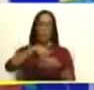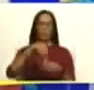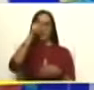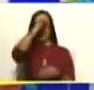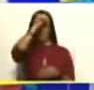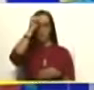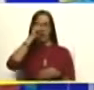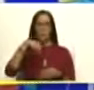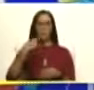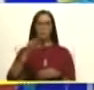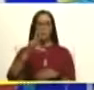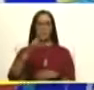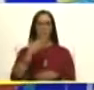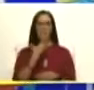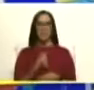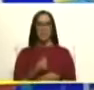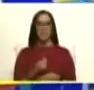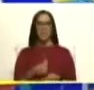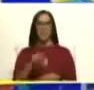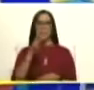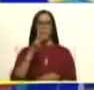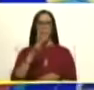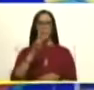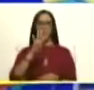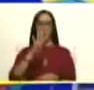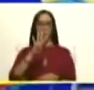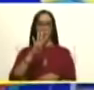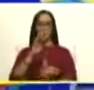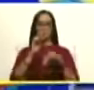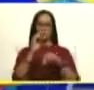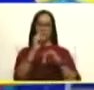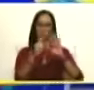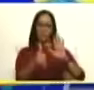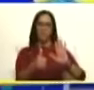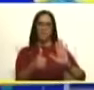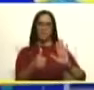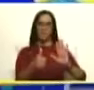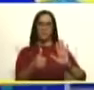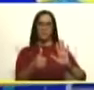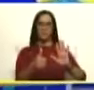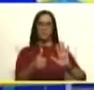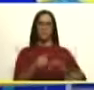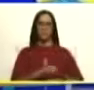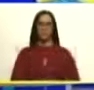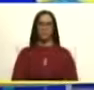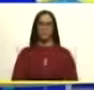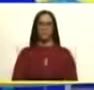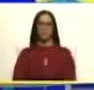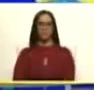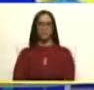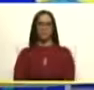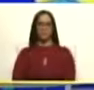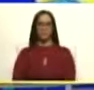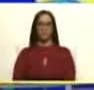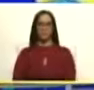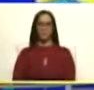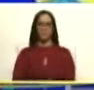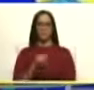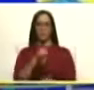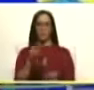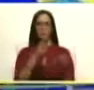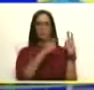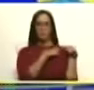próximo 3 de diciembre. 2406. Bueno, ustedes se encargan ahí en los CLAP, en